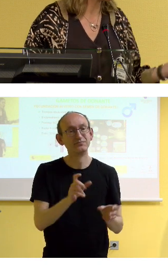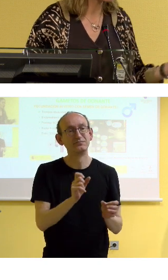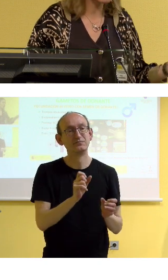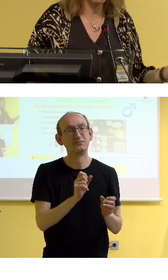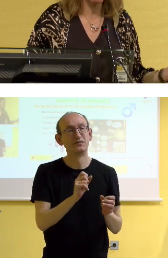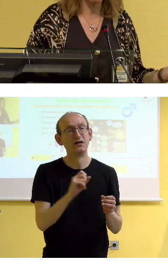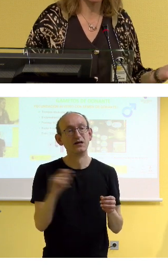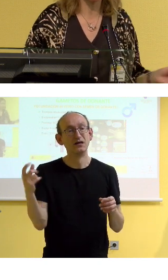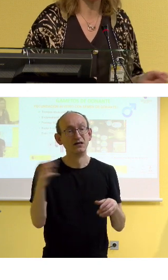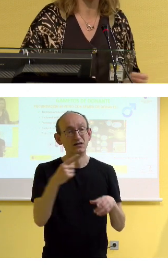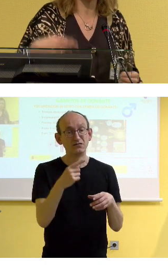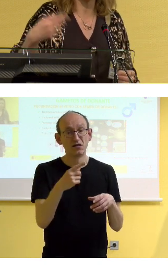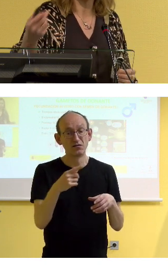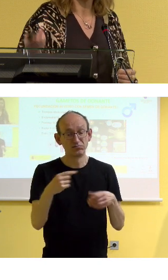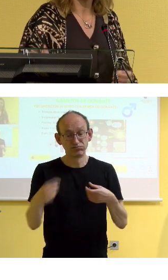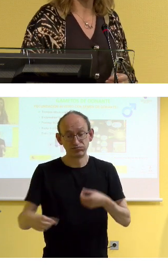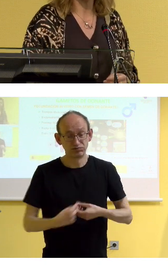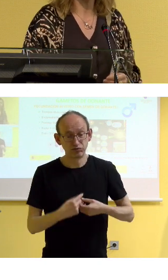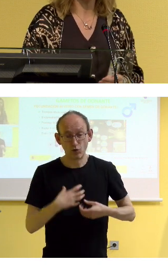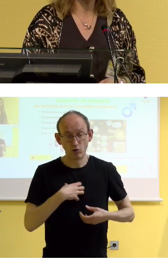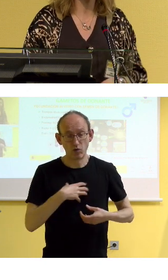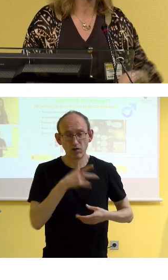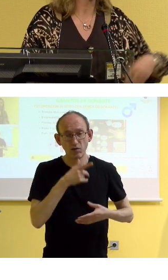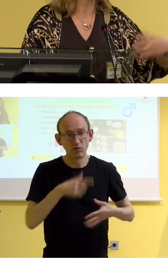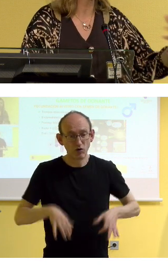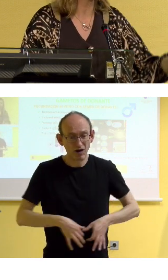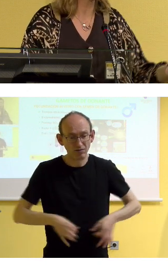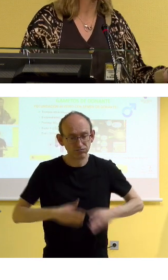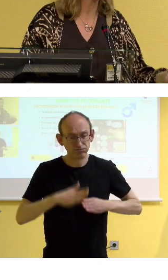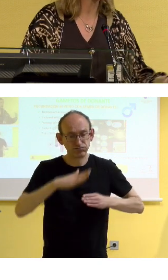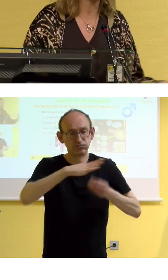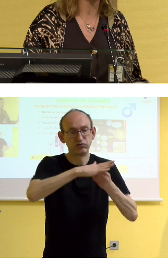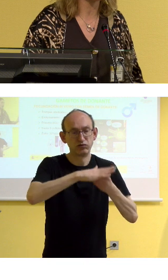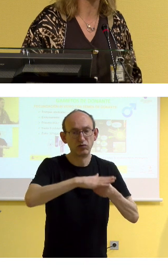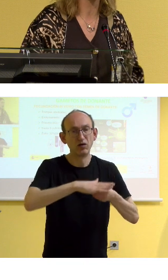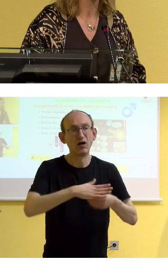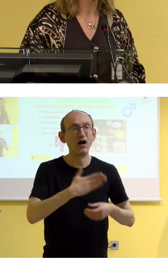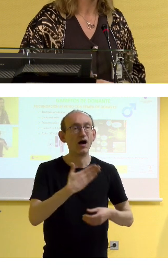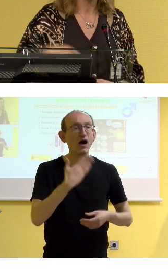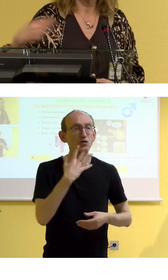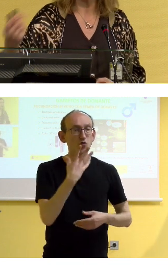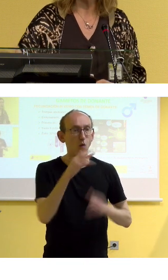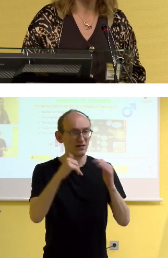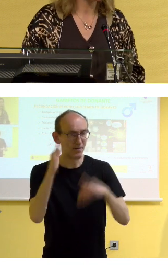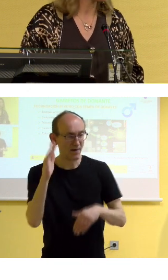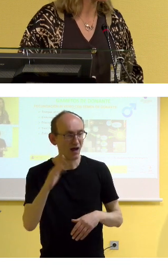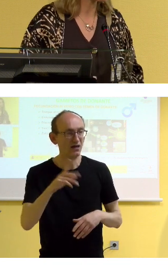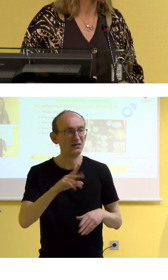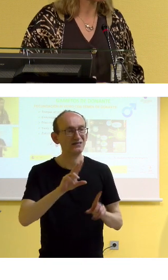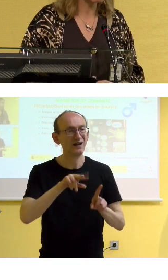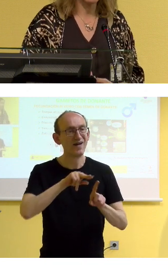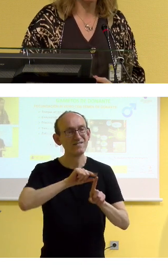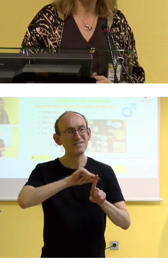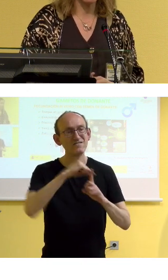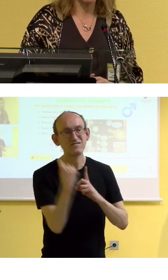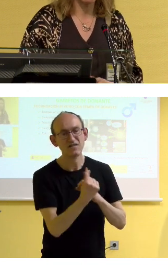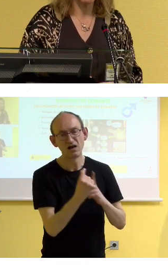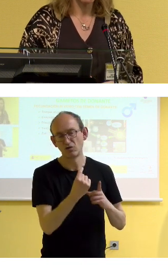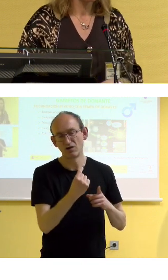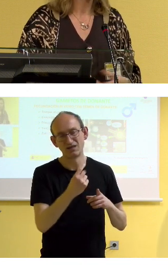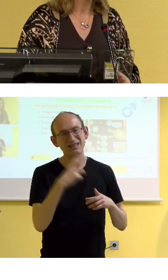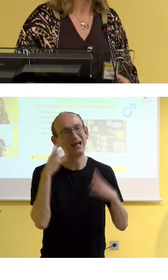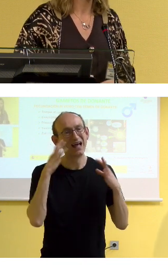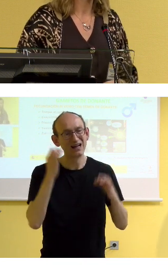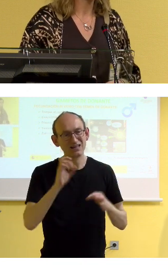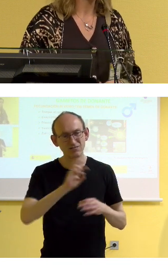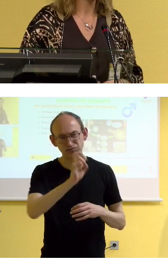o han fracasado porque esa mujer tiene las trompas obstruidas, tiene más de 40 años, tiene otros factores de riesgo como es la endometriosis.